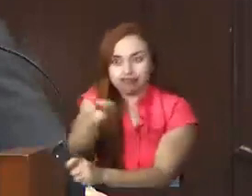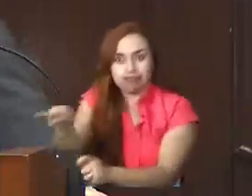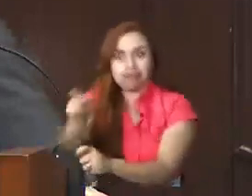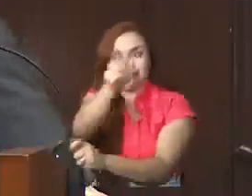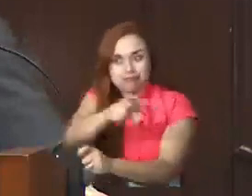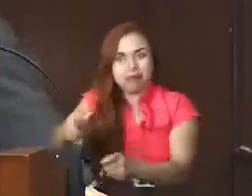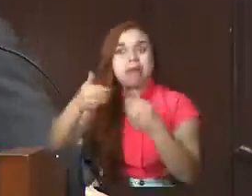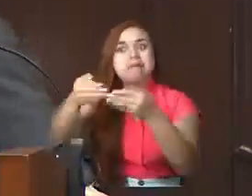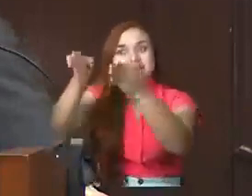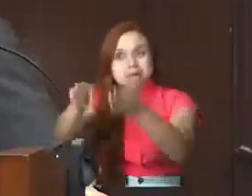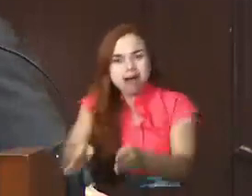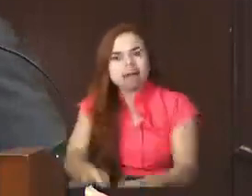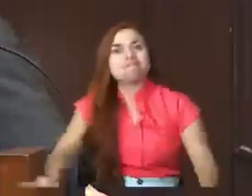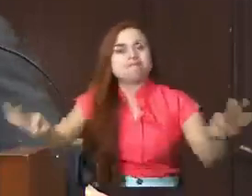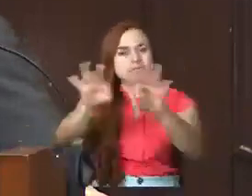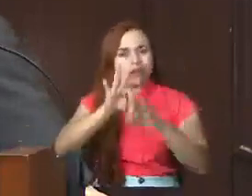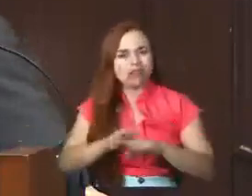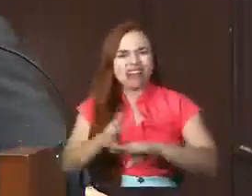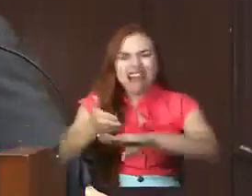Estos 6 meses